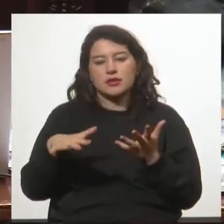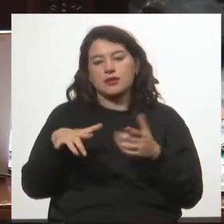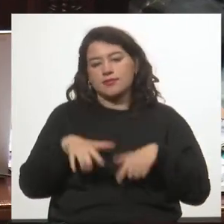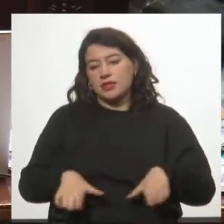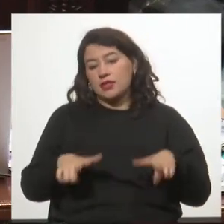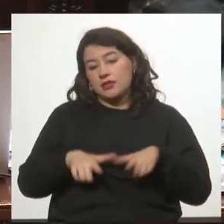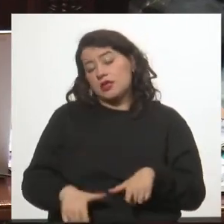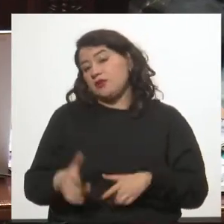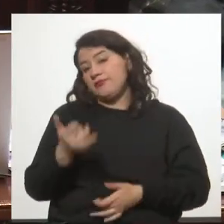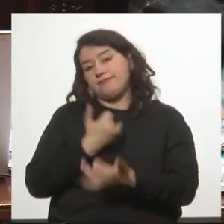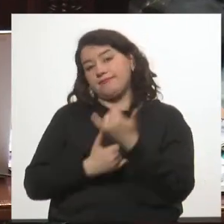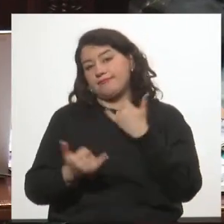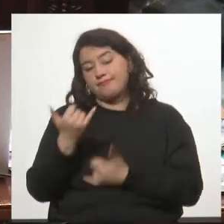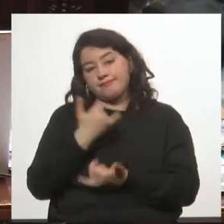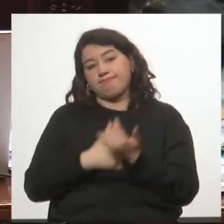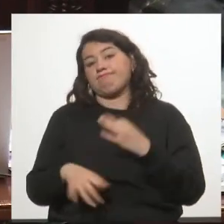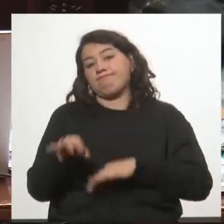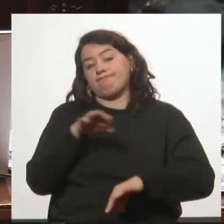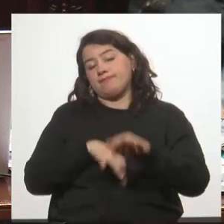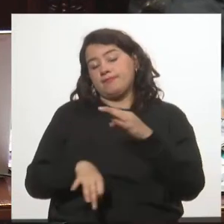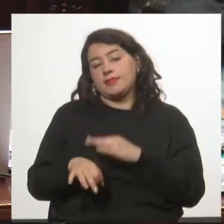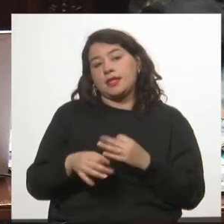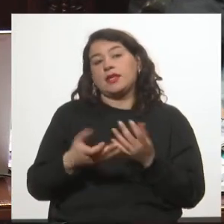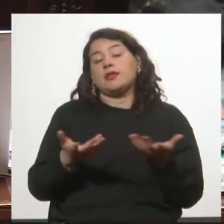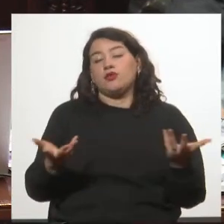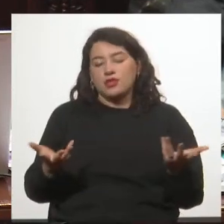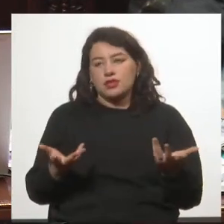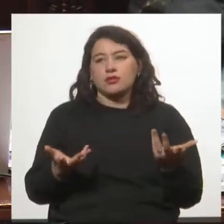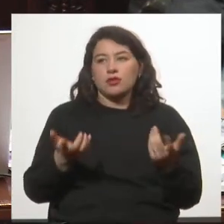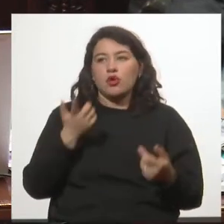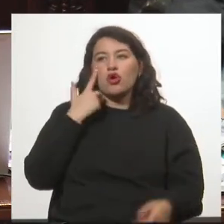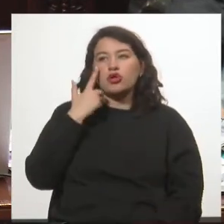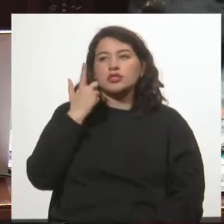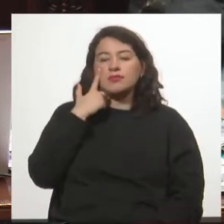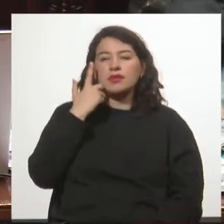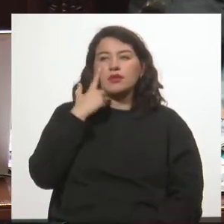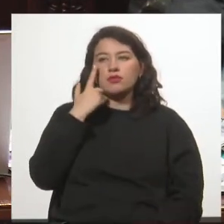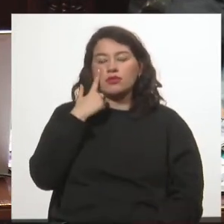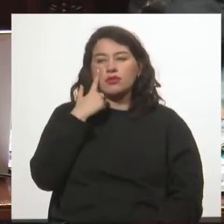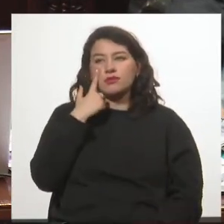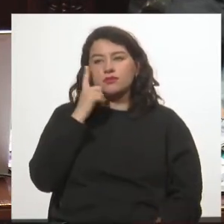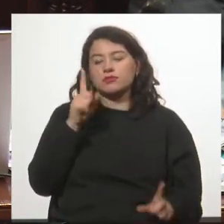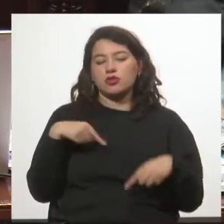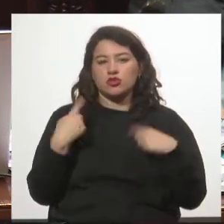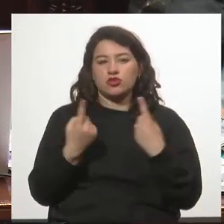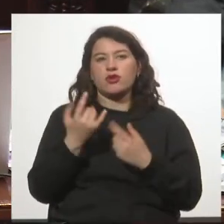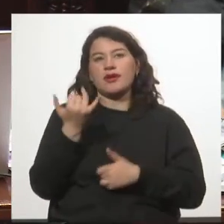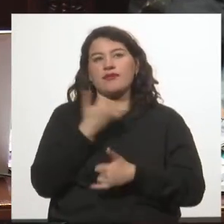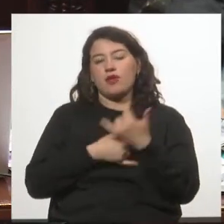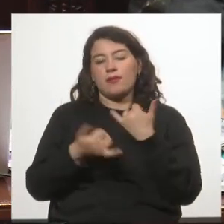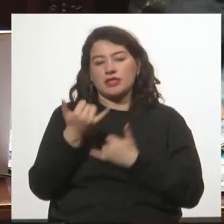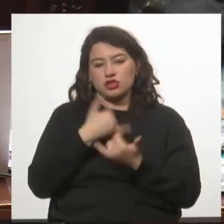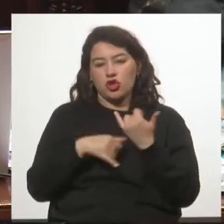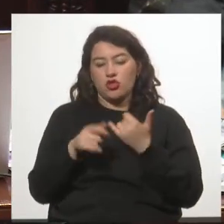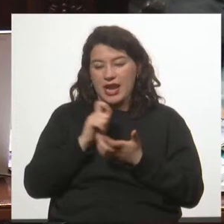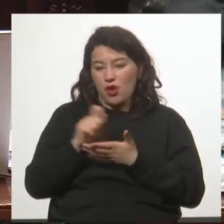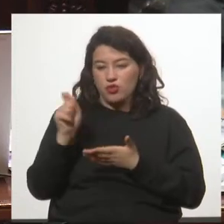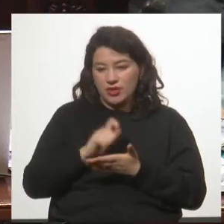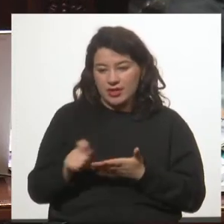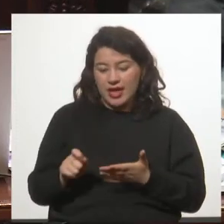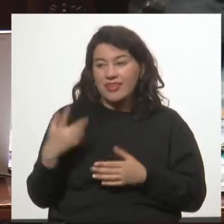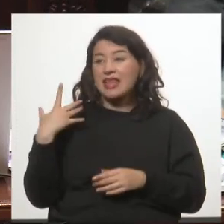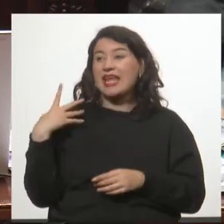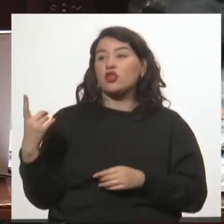público y es en función de ello del conocimiento que tomamos de la información de la auditoría que el directorio de antel